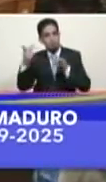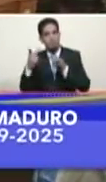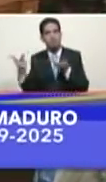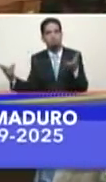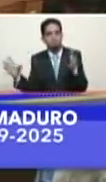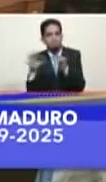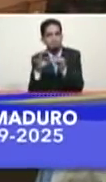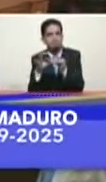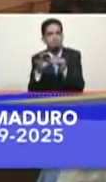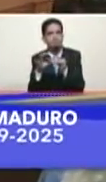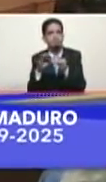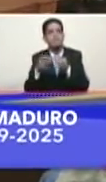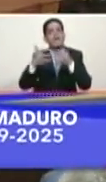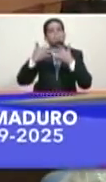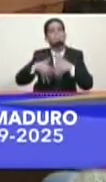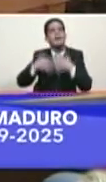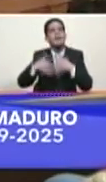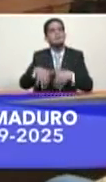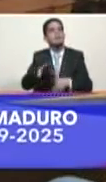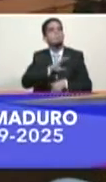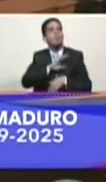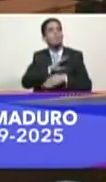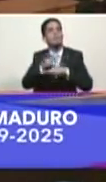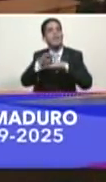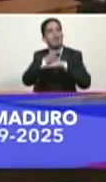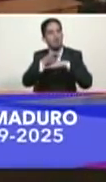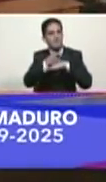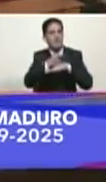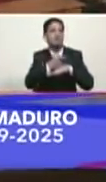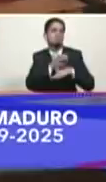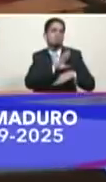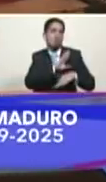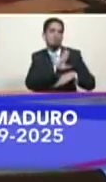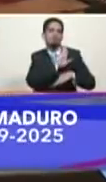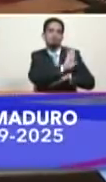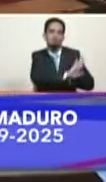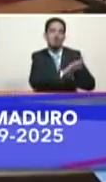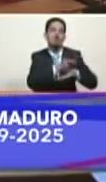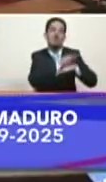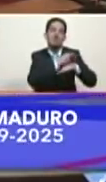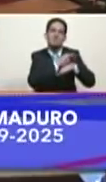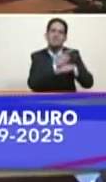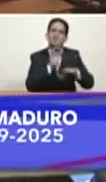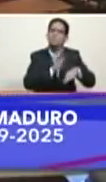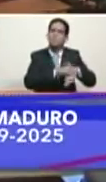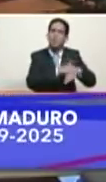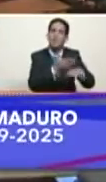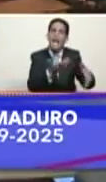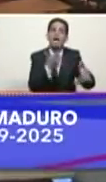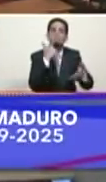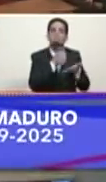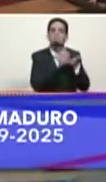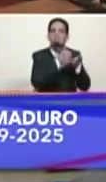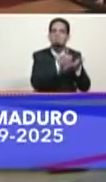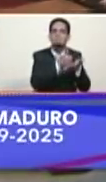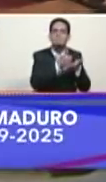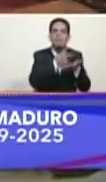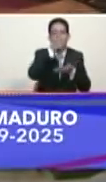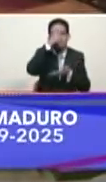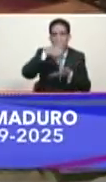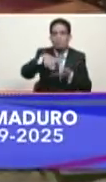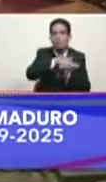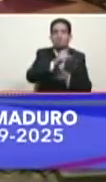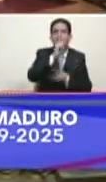donde las empresas del Estado estratégicas están en manos del Estado en función de la riqueza colectiva y deben hacerse